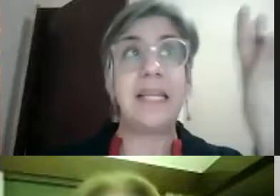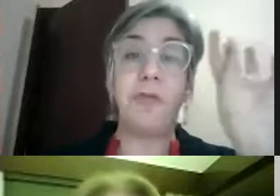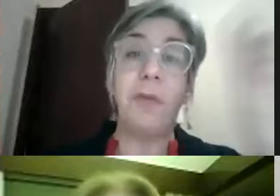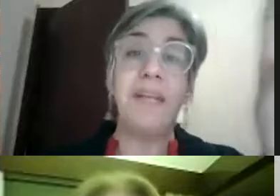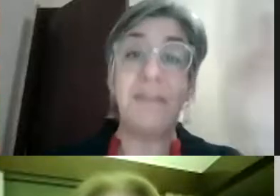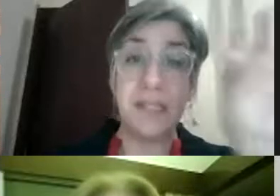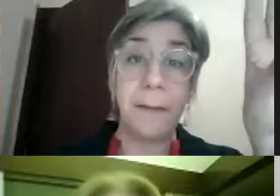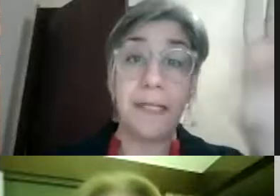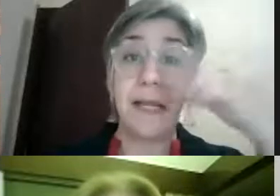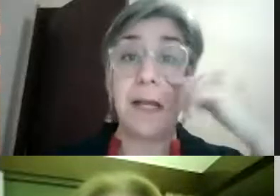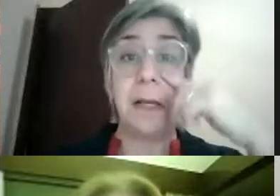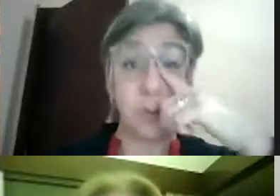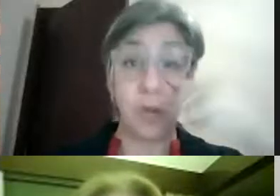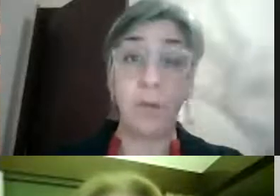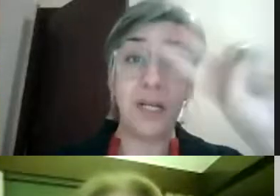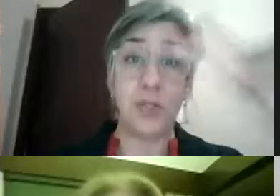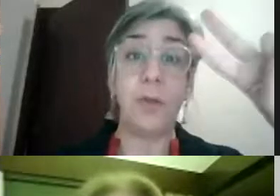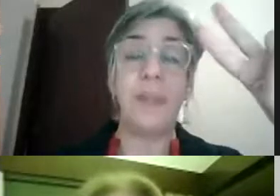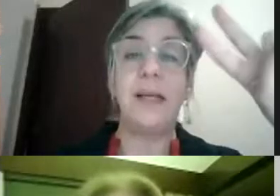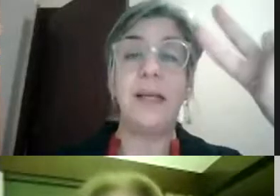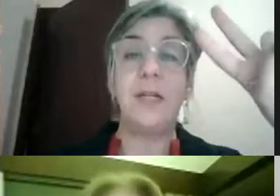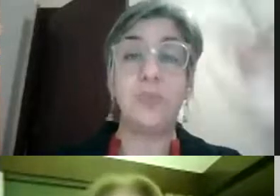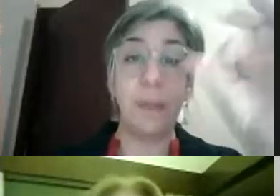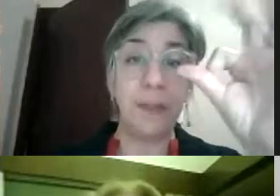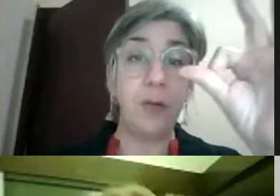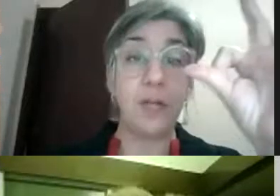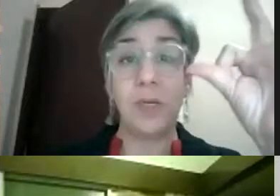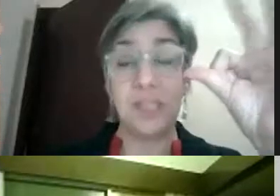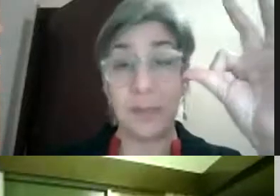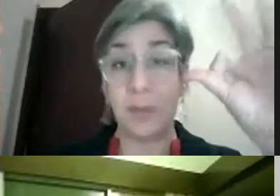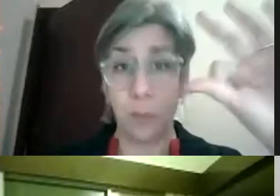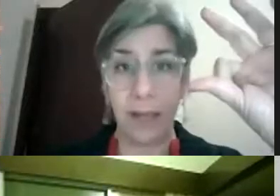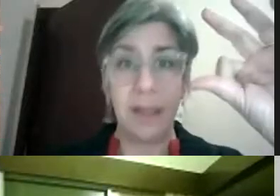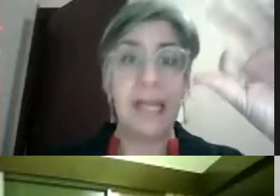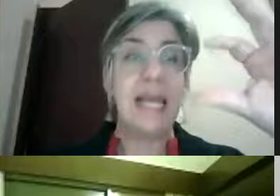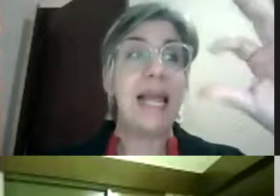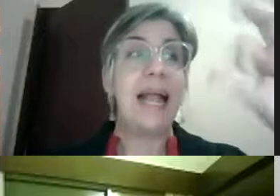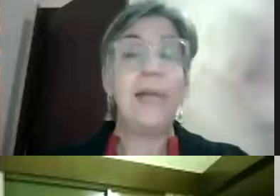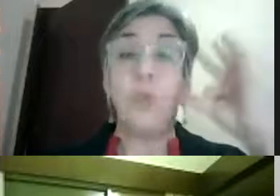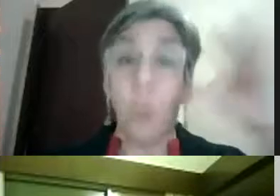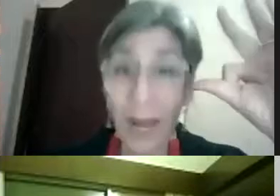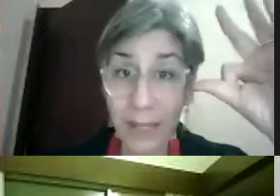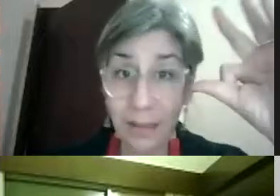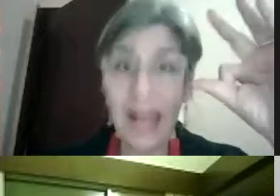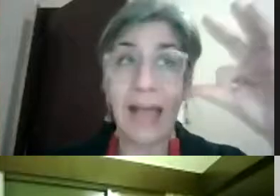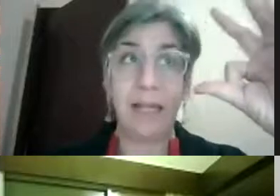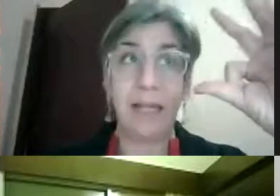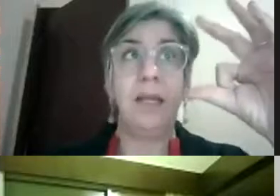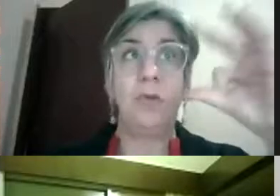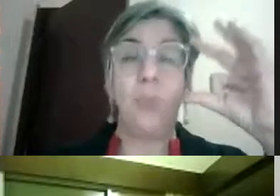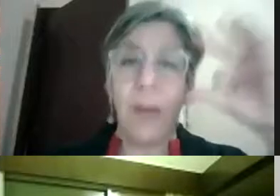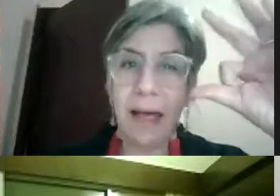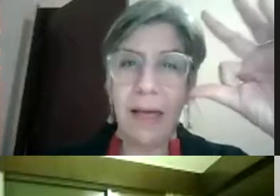es tenofovir en tricitabina, es una combinación de 2 medicamentos, una píldora azul que se llama Truvada. En Uruguay